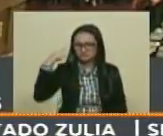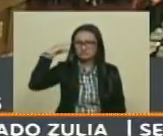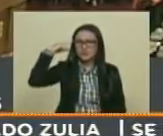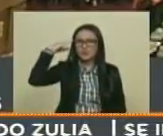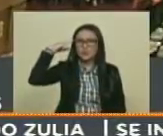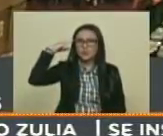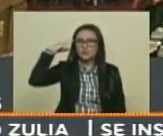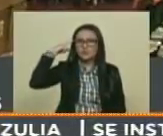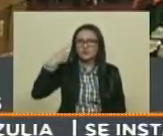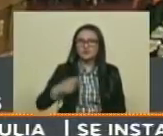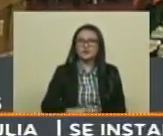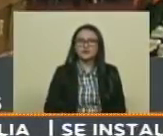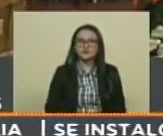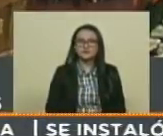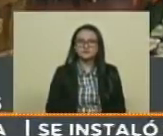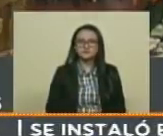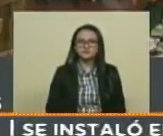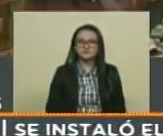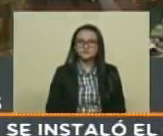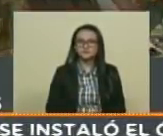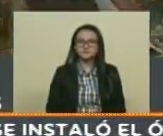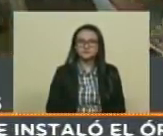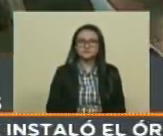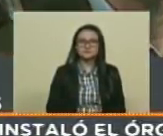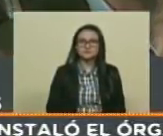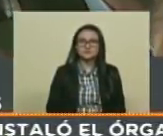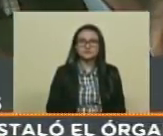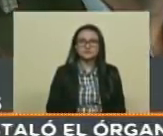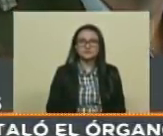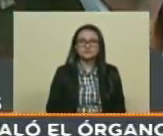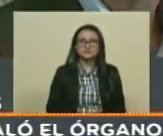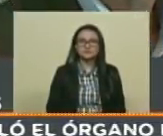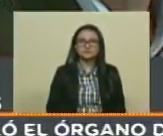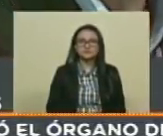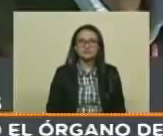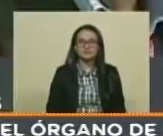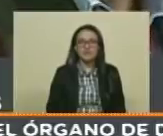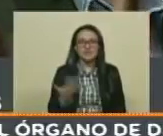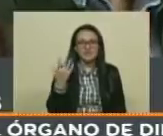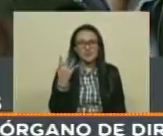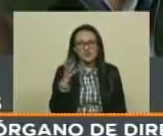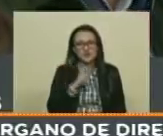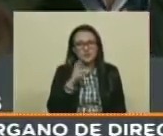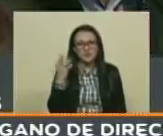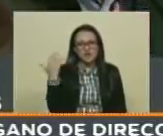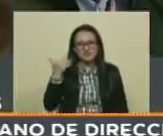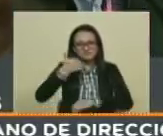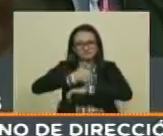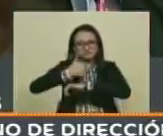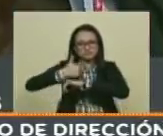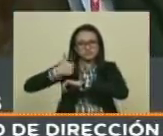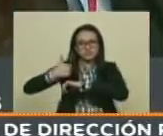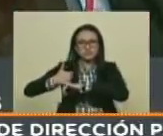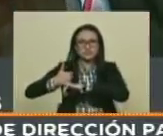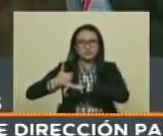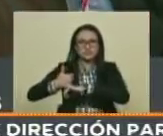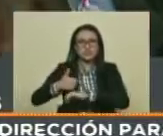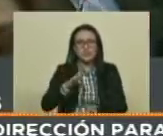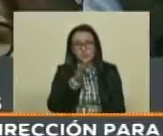¿Qué hizo Naranjo Osti? Los grandes ilustres que nombraba la Cuarta República en estos cargos. Es que no hubo